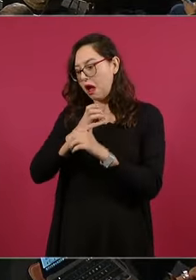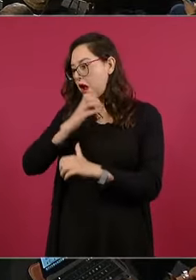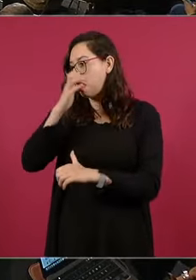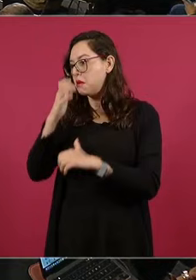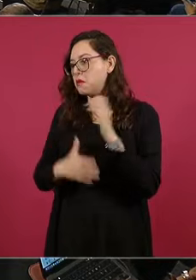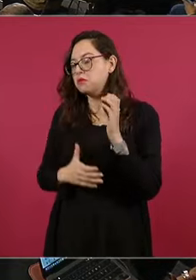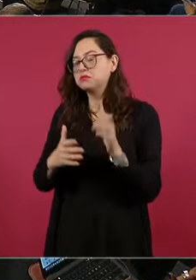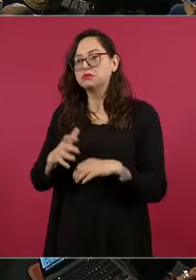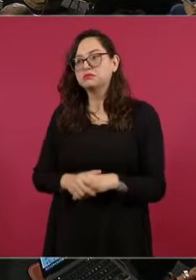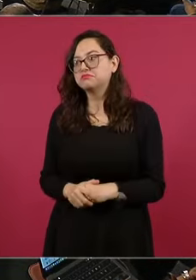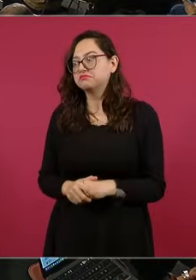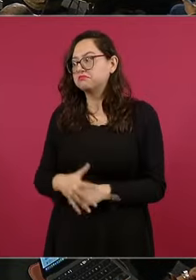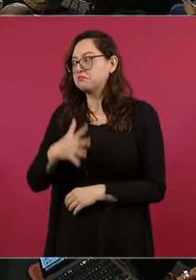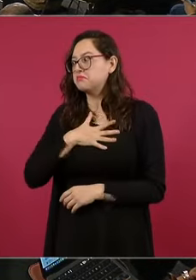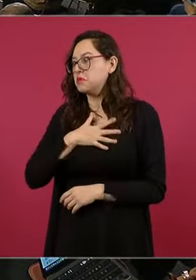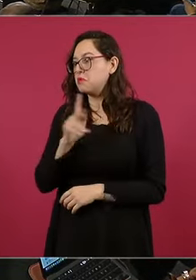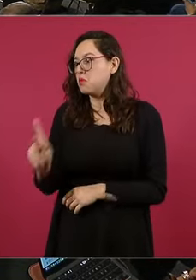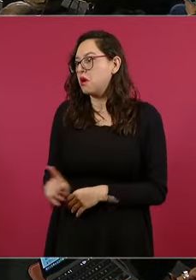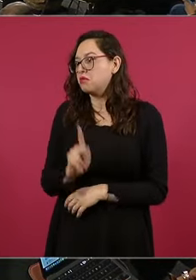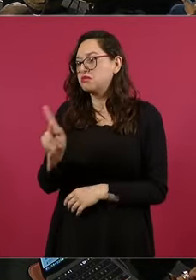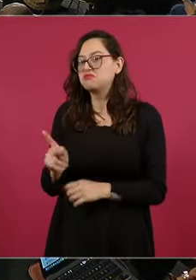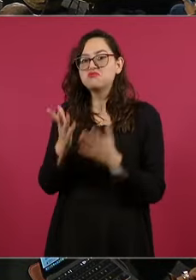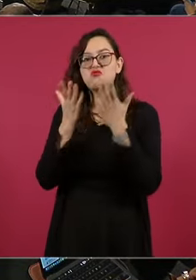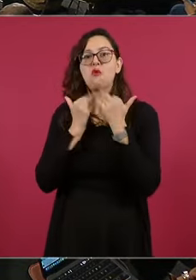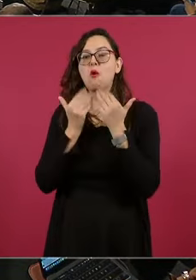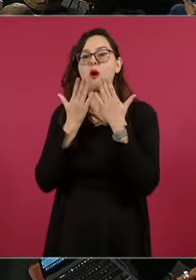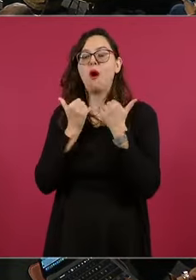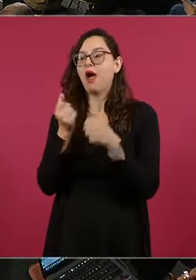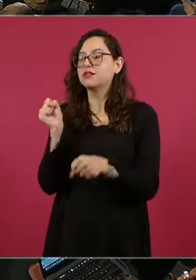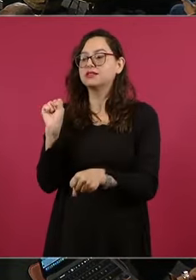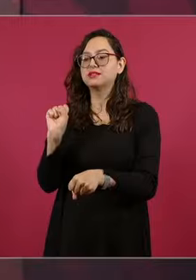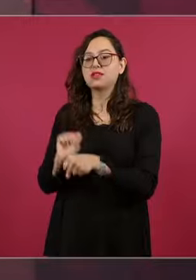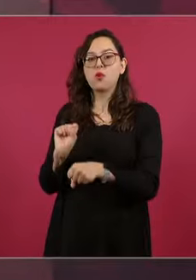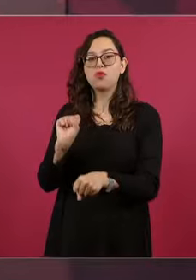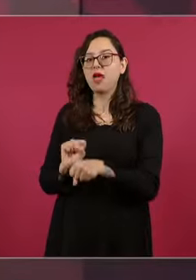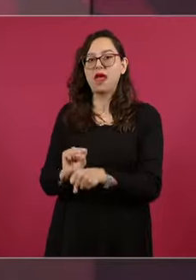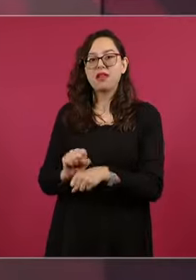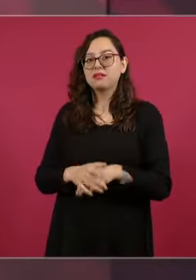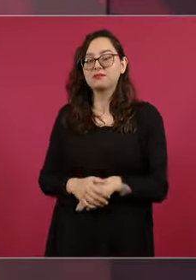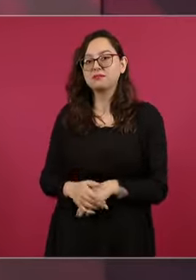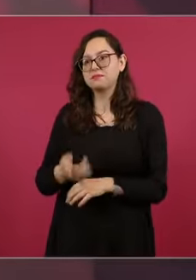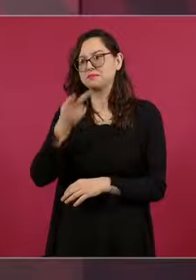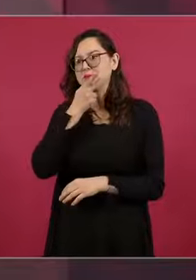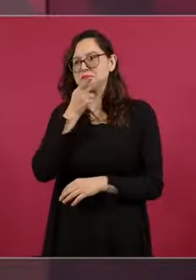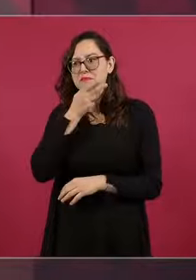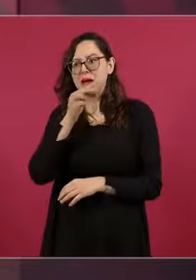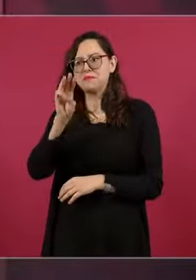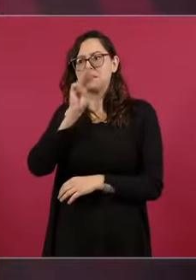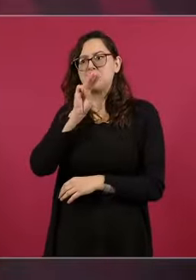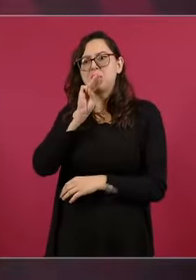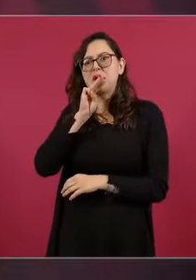Y mis padres eran comerciantes. Y no estaban pensando que yo siguiera